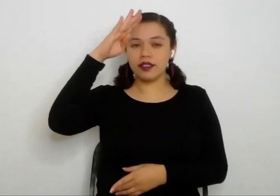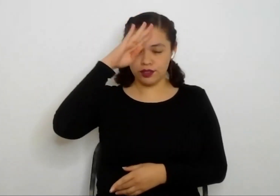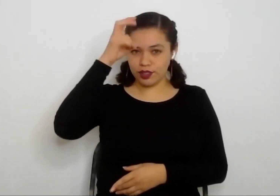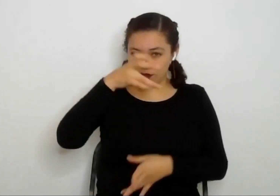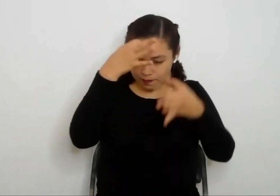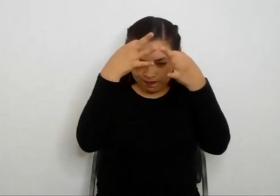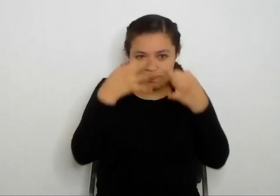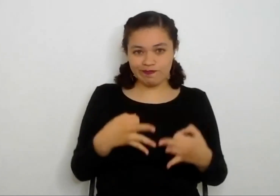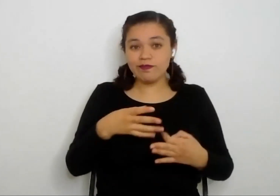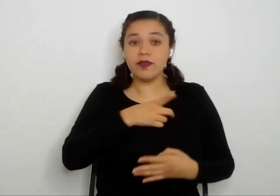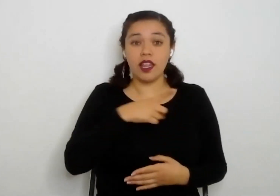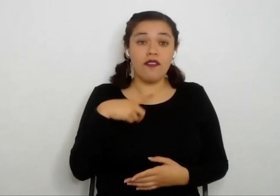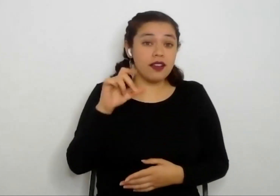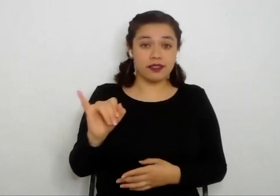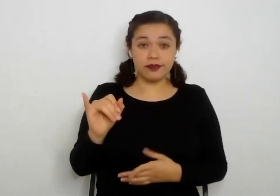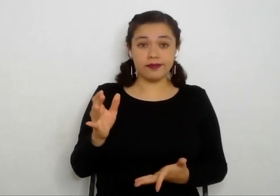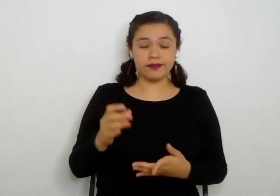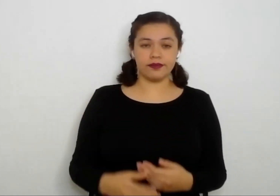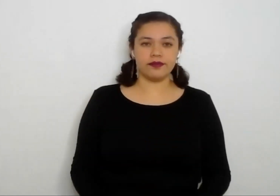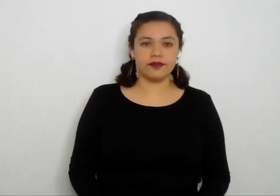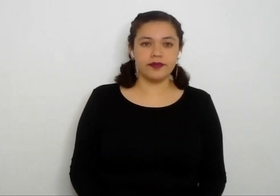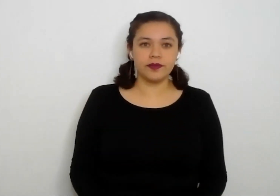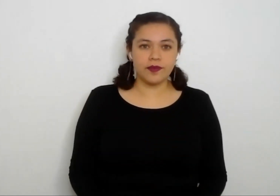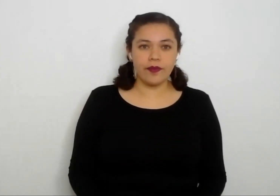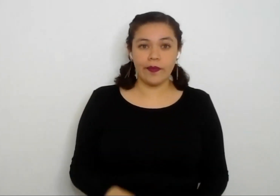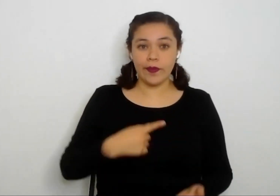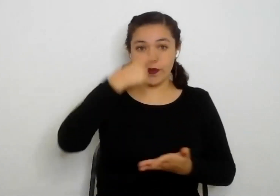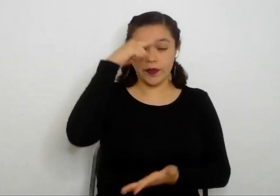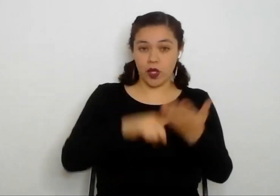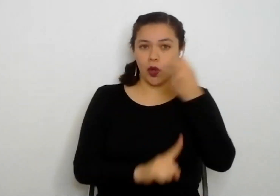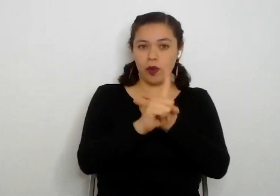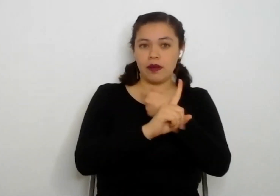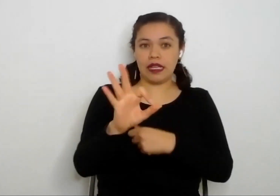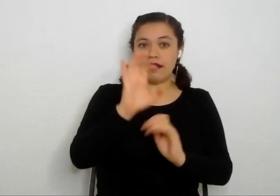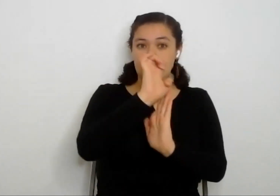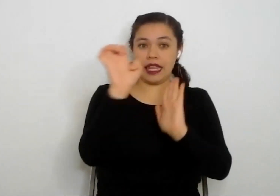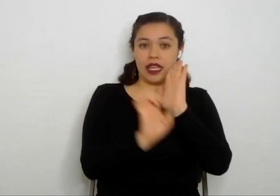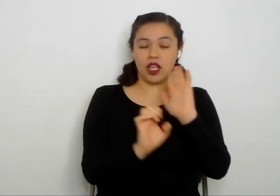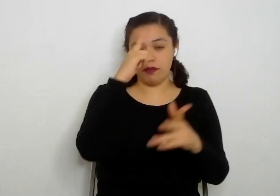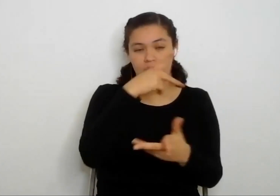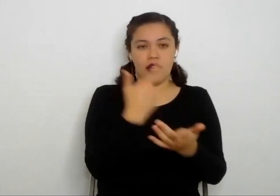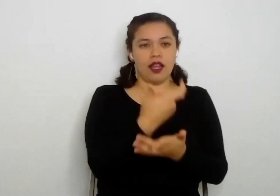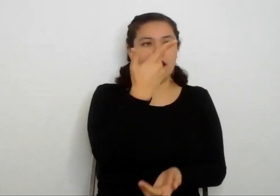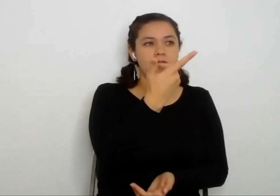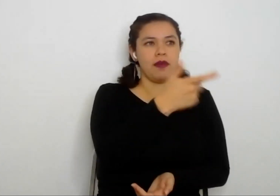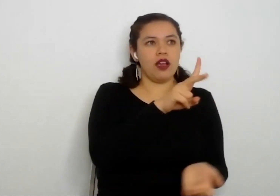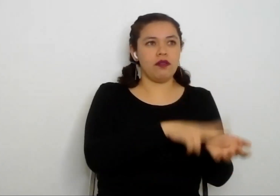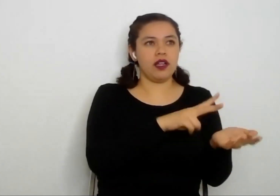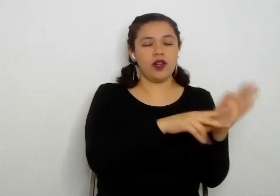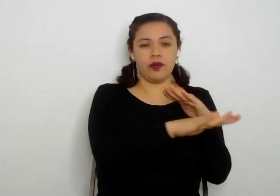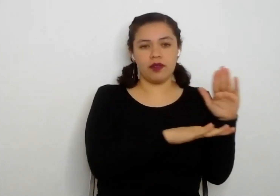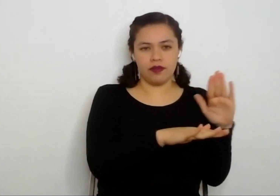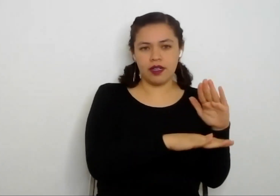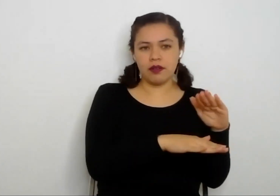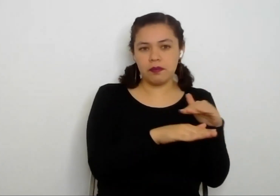correcto. Entonces, yo creo que es un problema hasta ético el problema del salario mínimo. Ayuda en la medida en